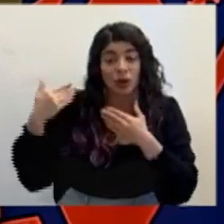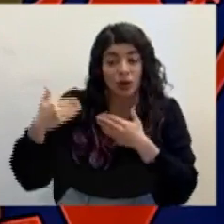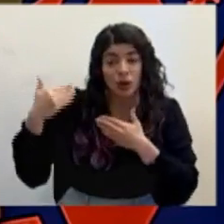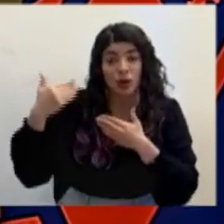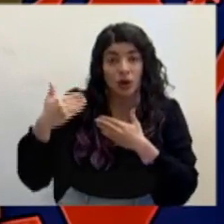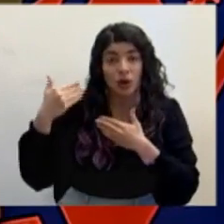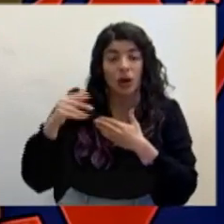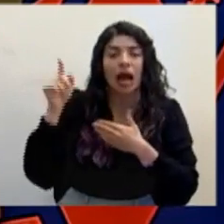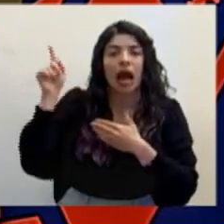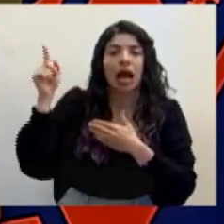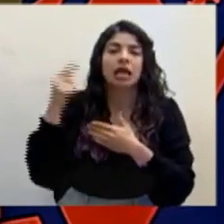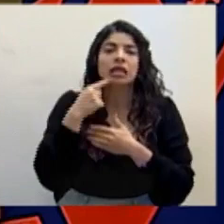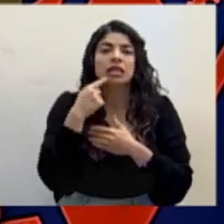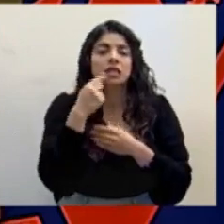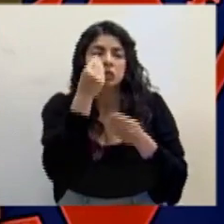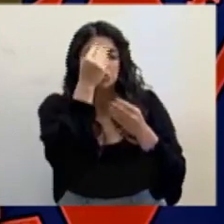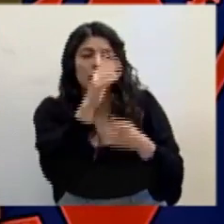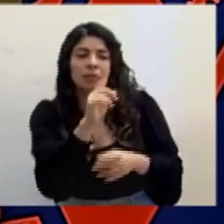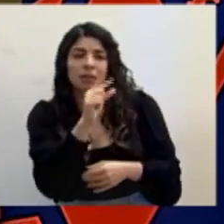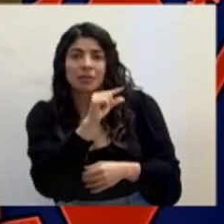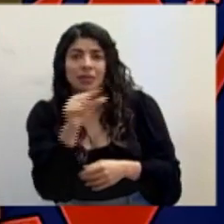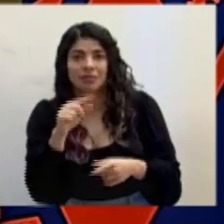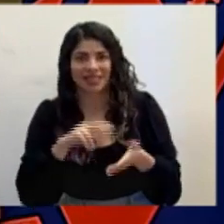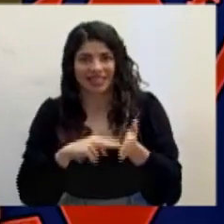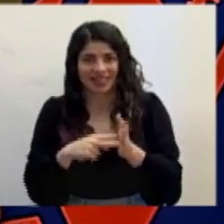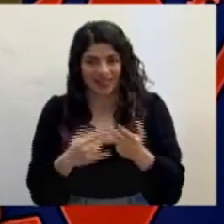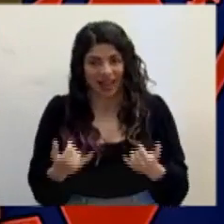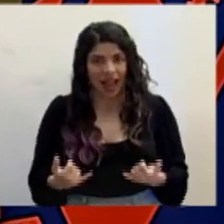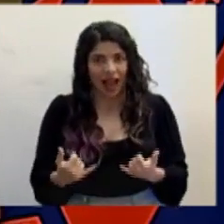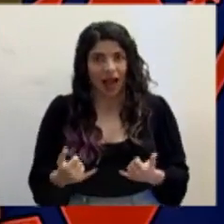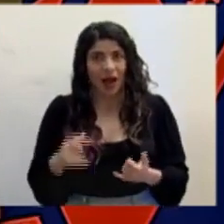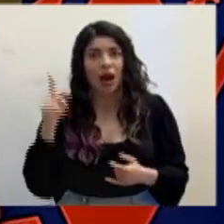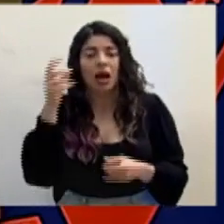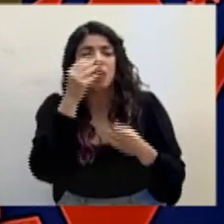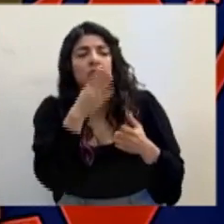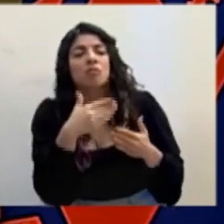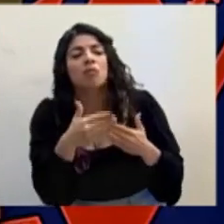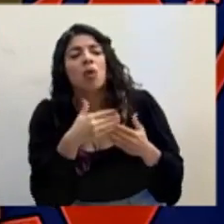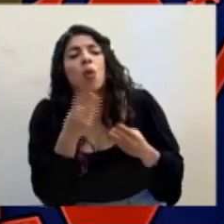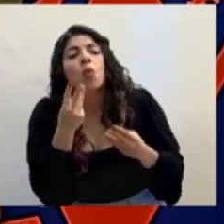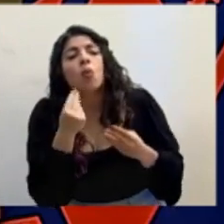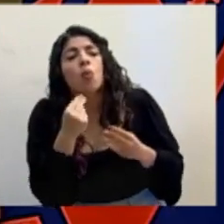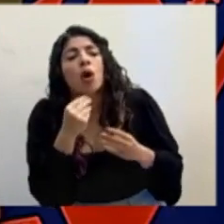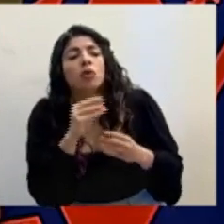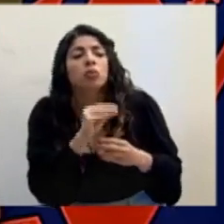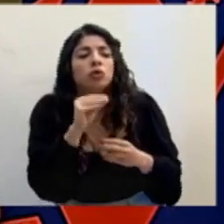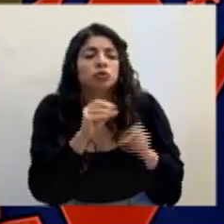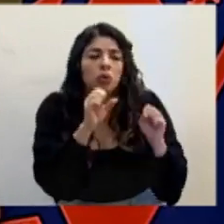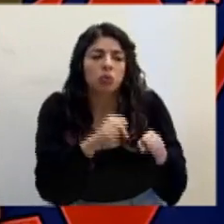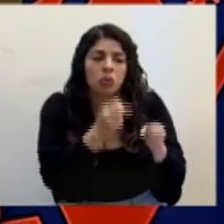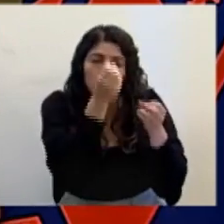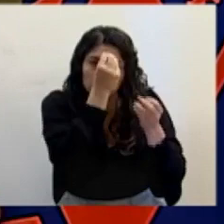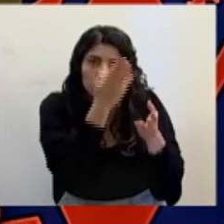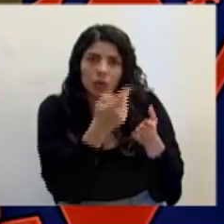en comunicar en la primera semana del año, que es en la que nos encontramos, qué alcances vamos a poder revelar del